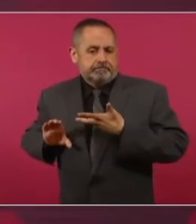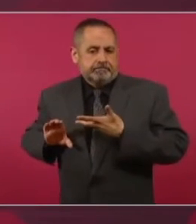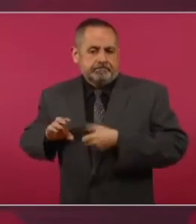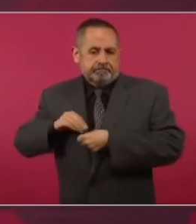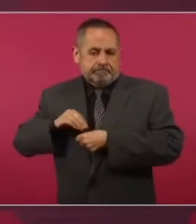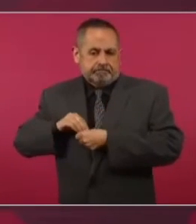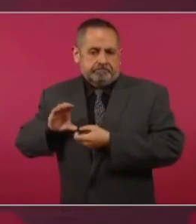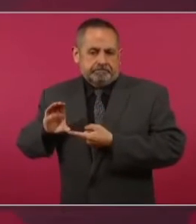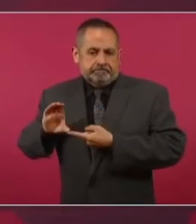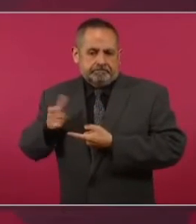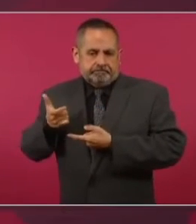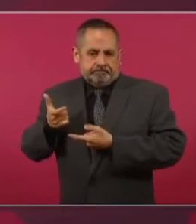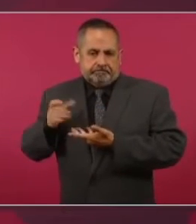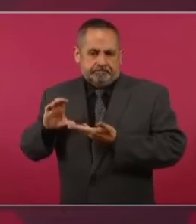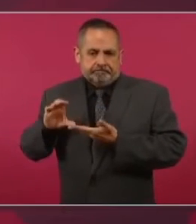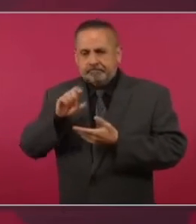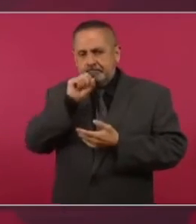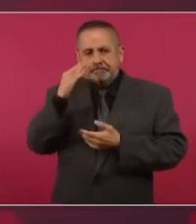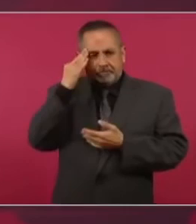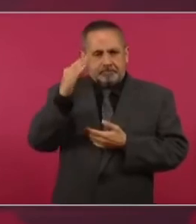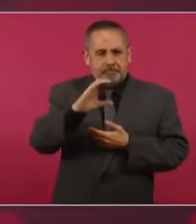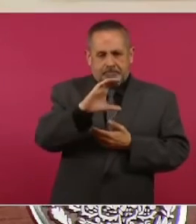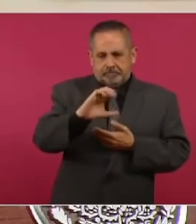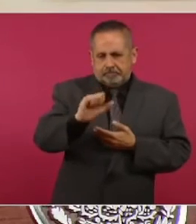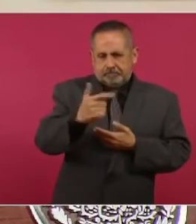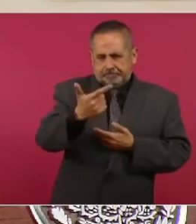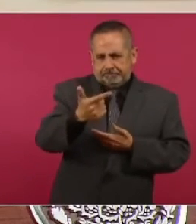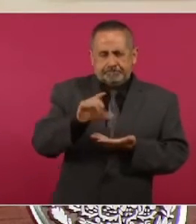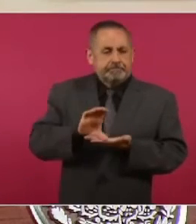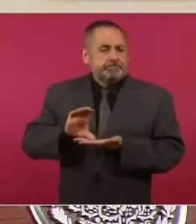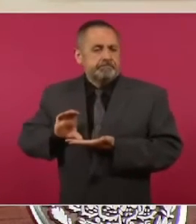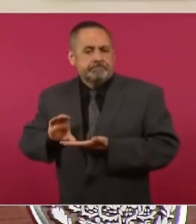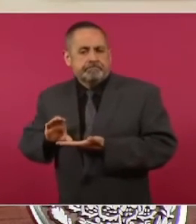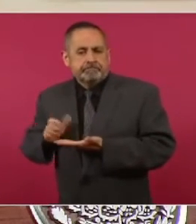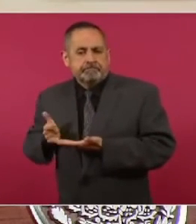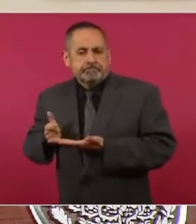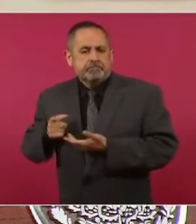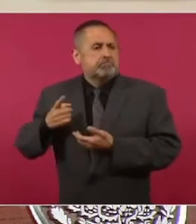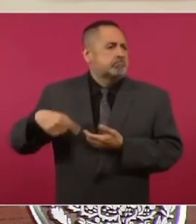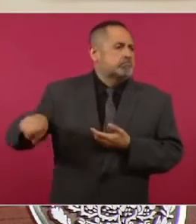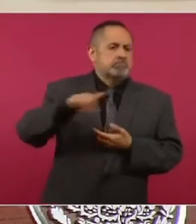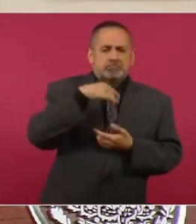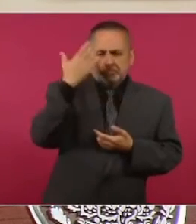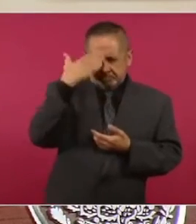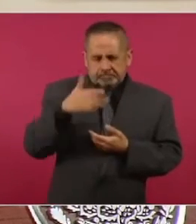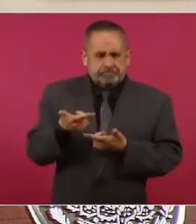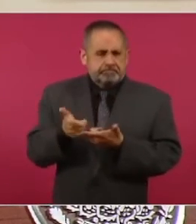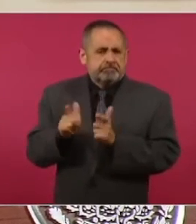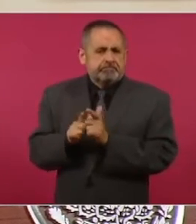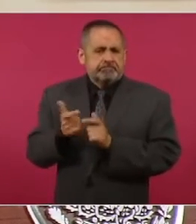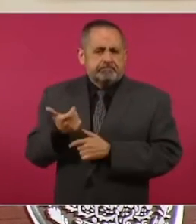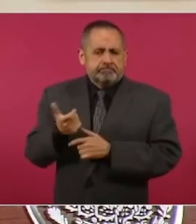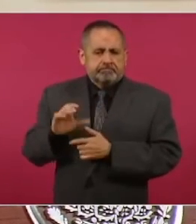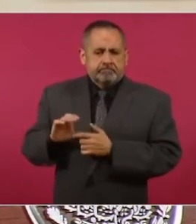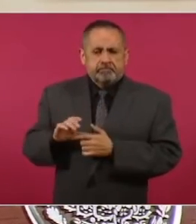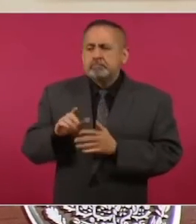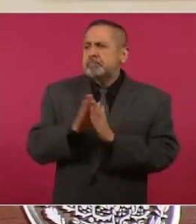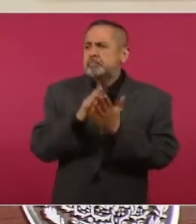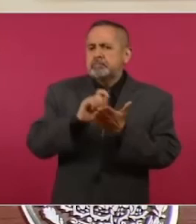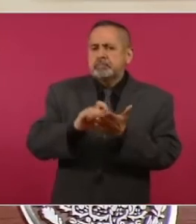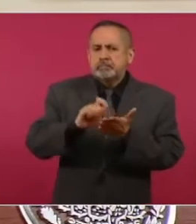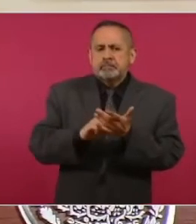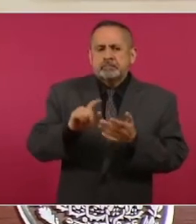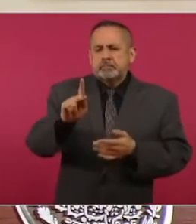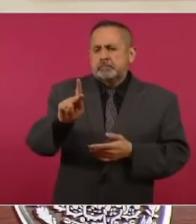partida secreta en la época de Salinas pues fue de dominio público. Escribió un libro